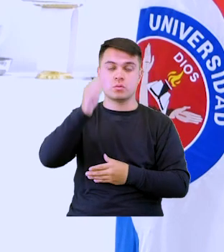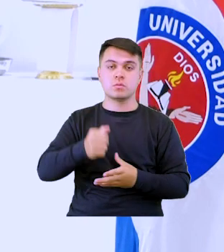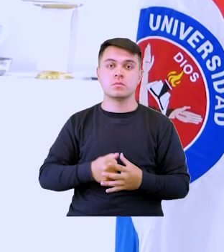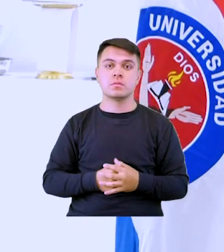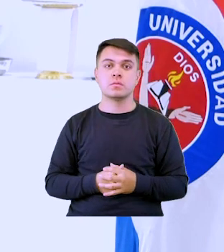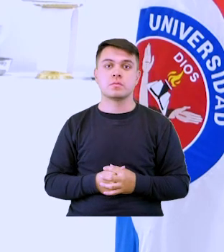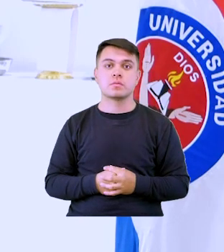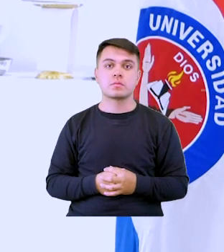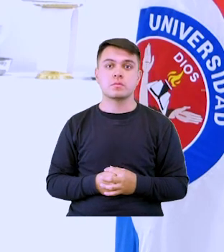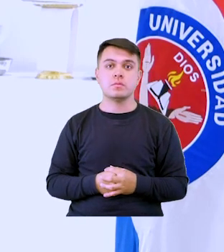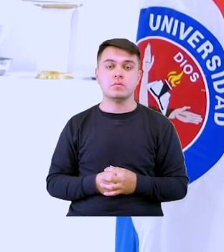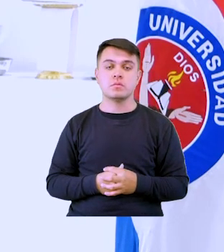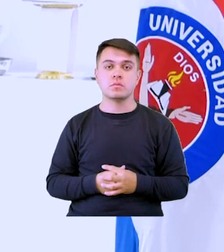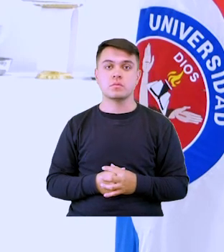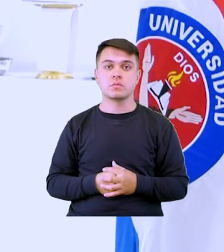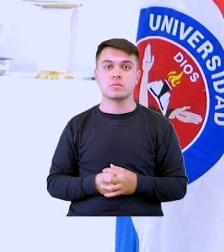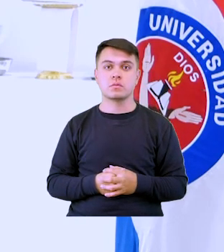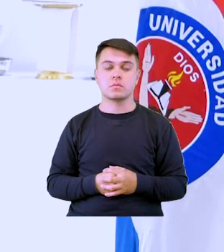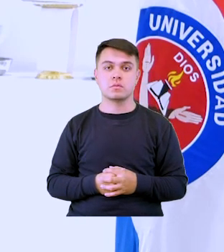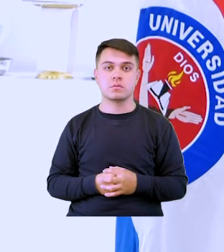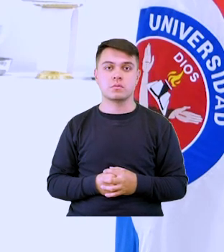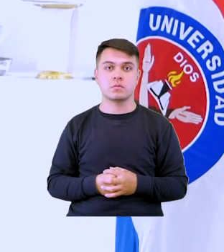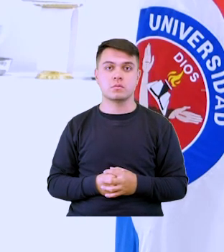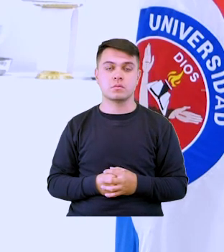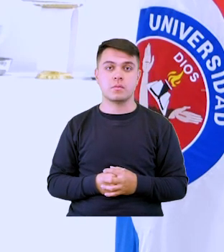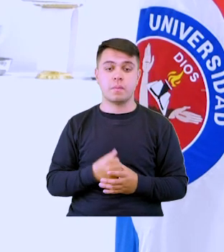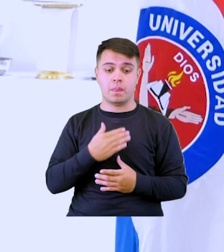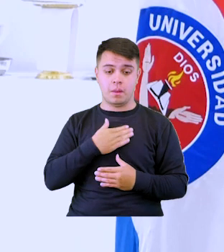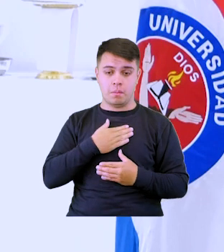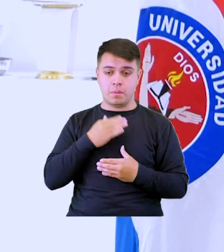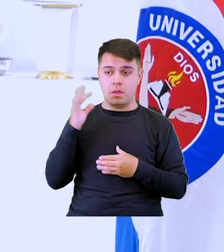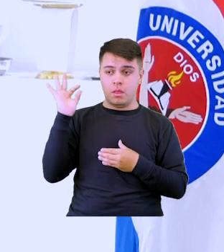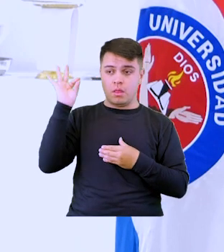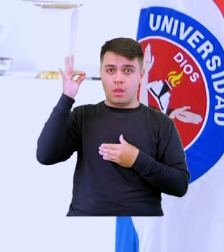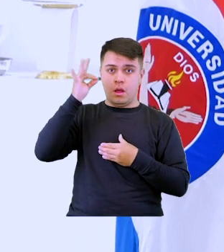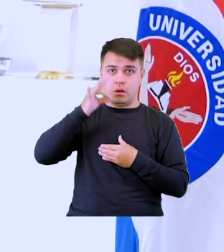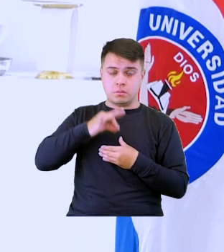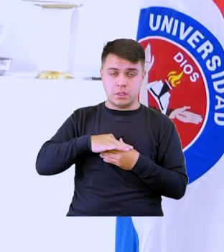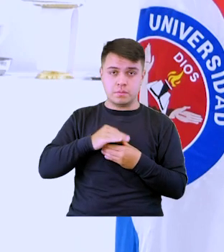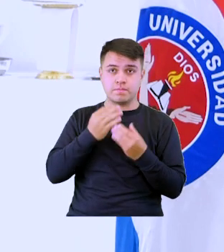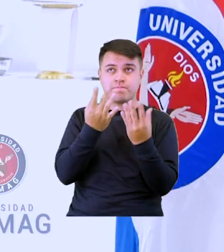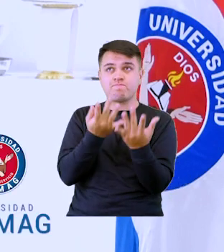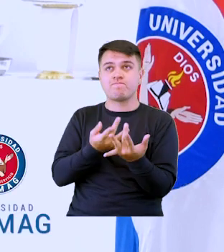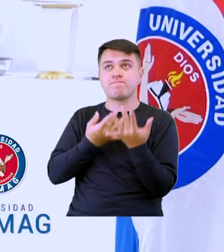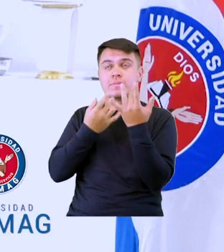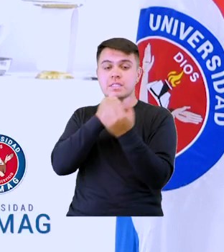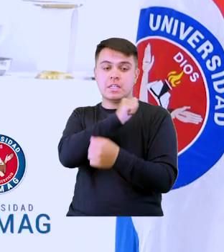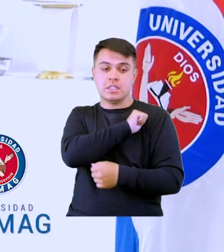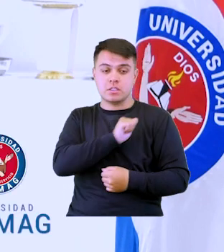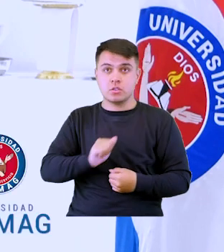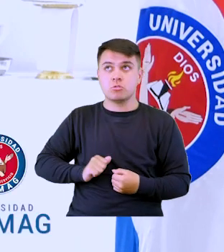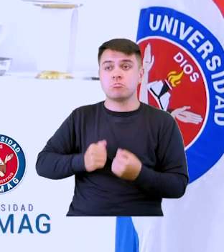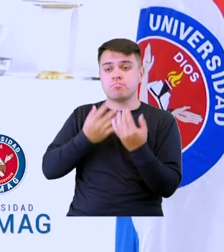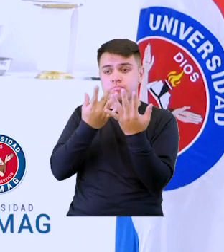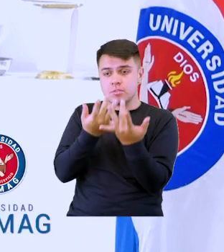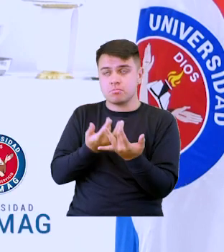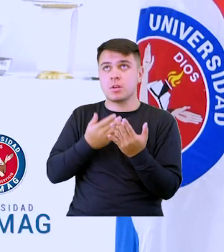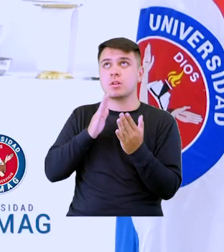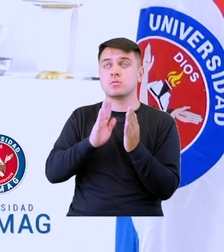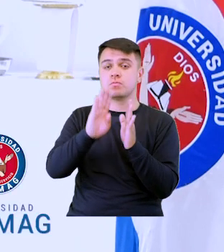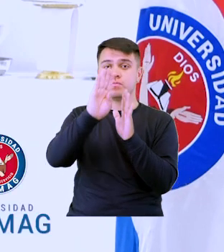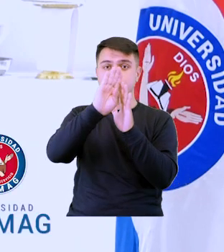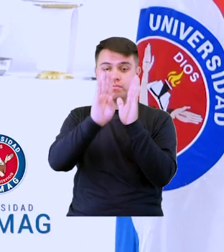la redención copiosa. Mi alma espera en el Señor, espera en su palabra. Mi